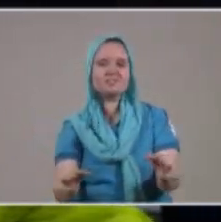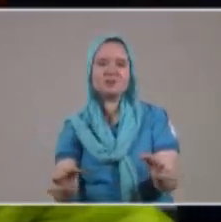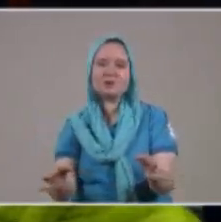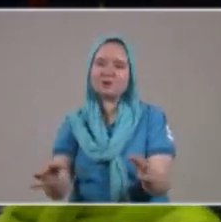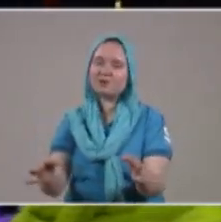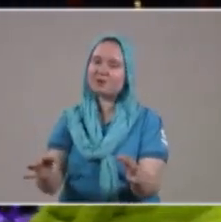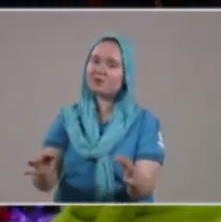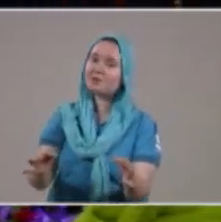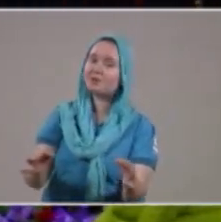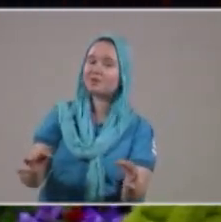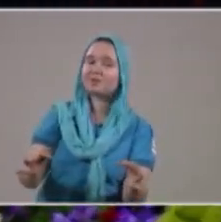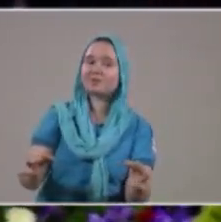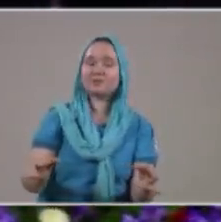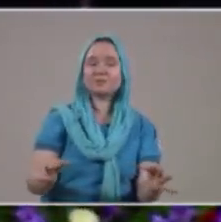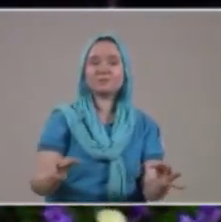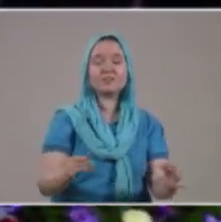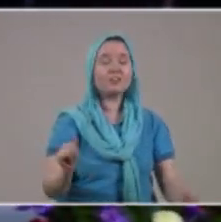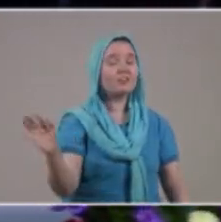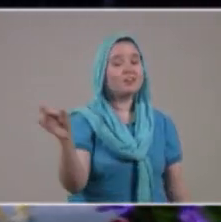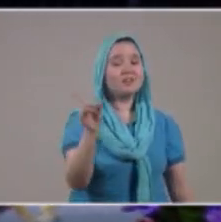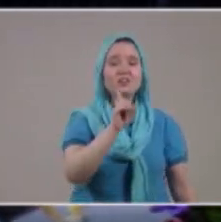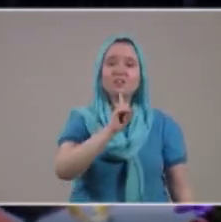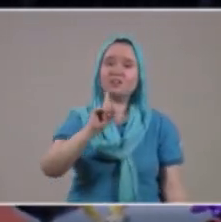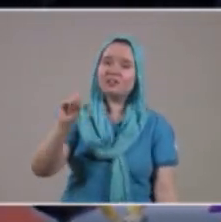Dios haciendo su obra.